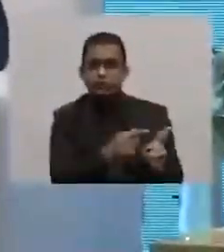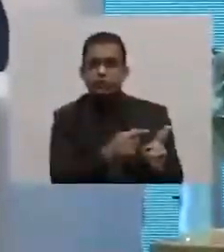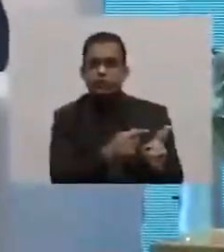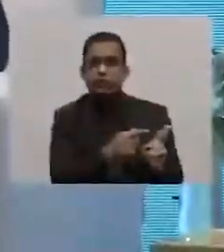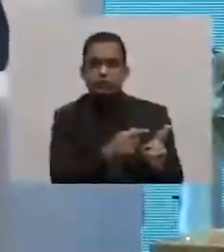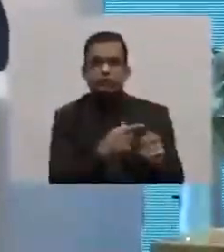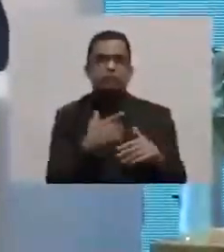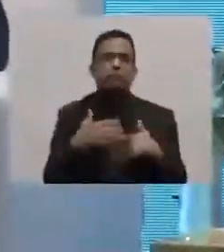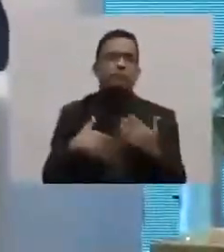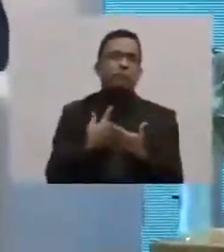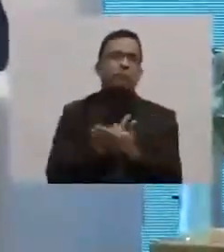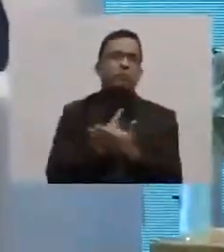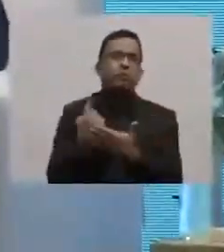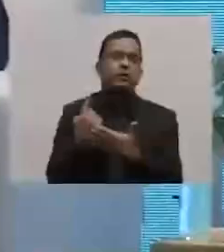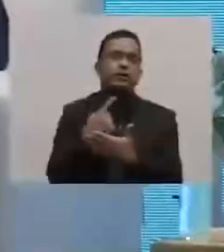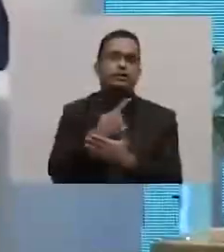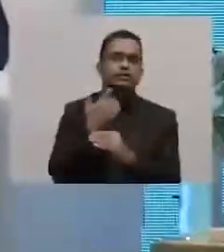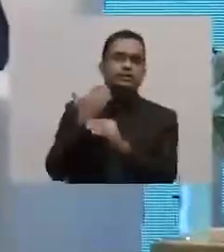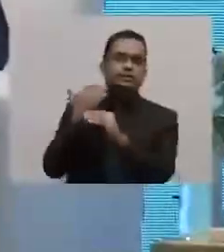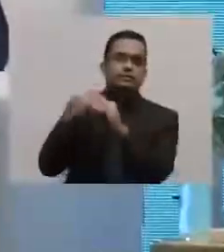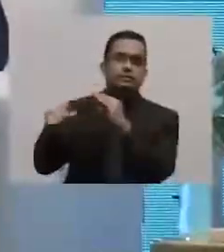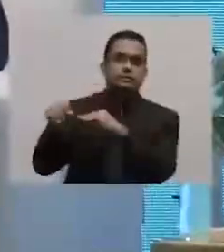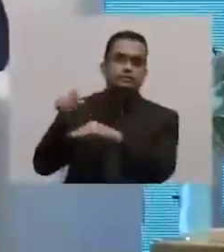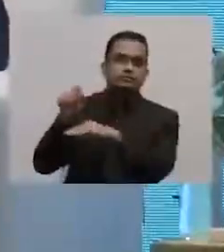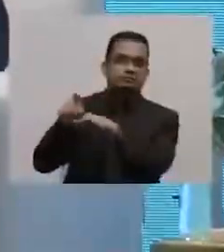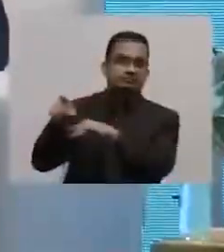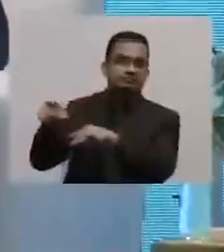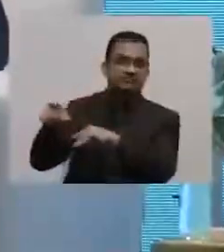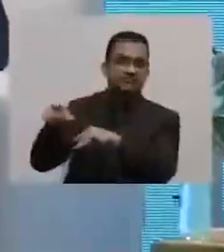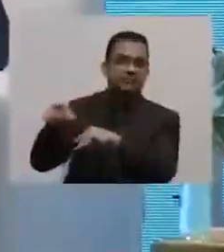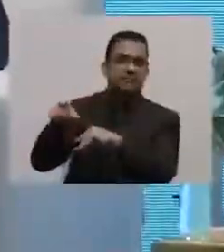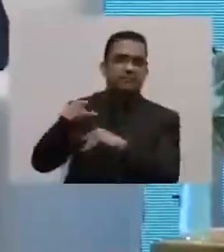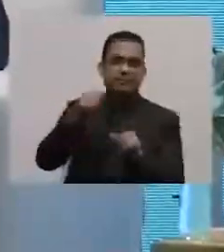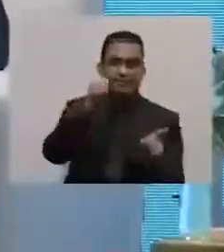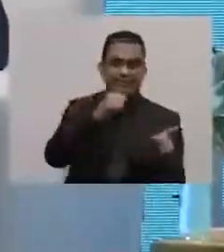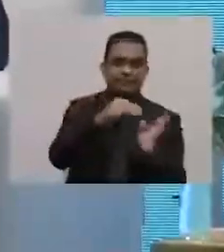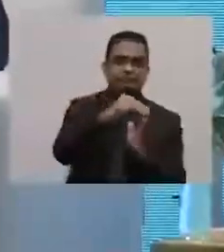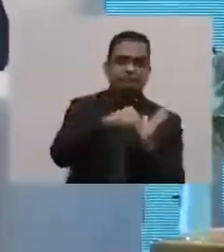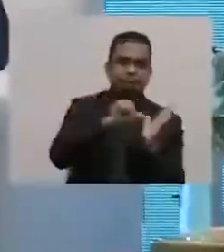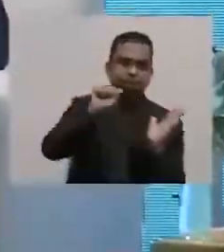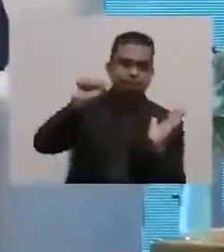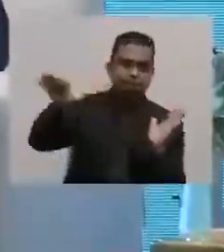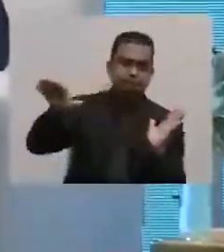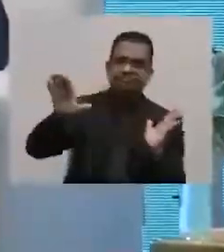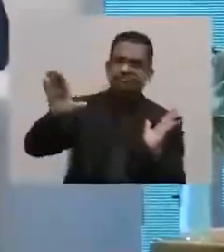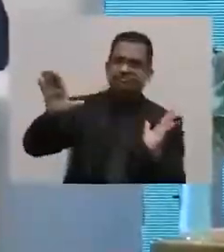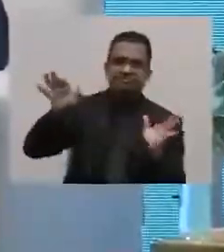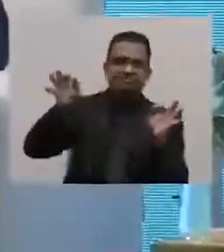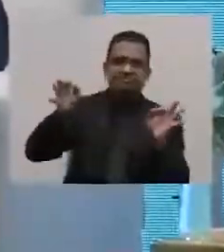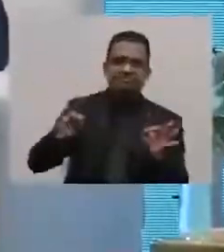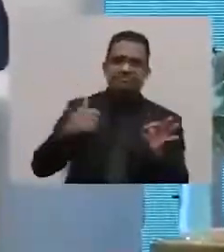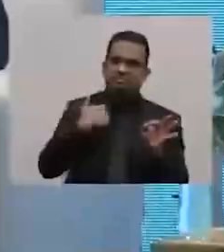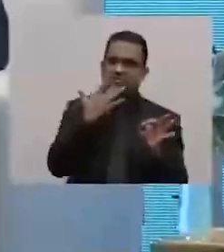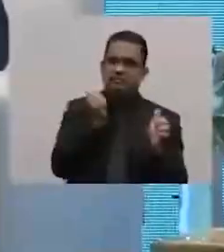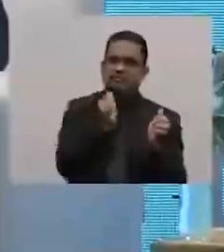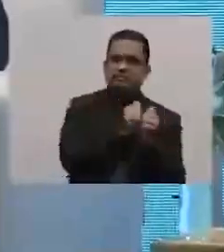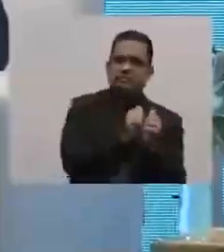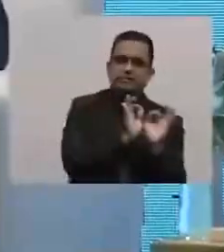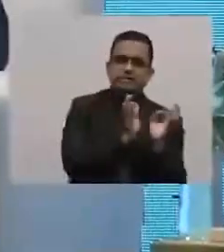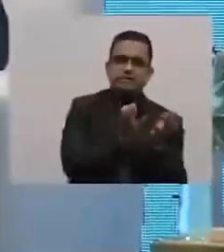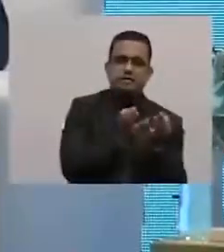Pero a la semana, él recibió una nota de la jovencita donde decía que había decidido quedarse con su familia.